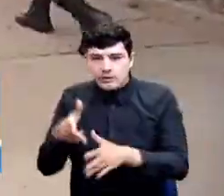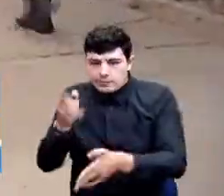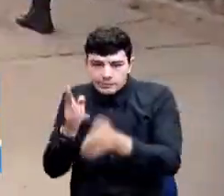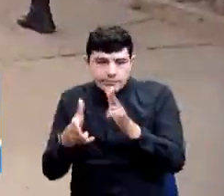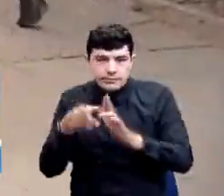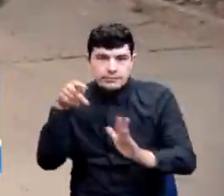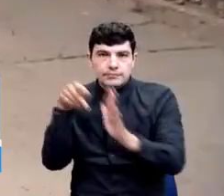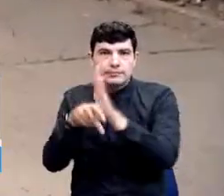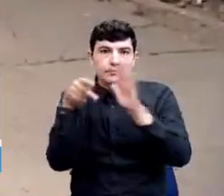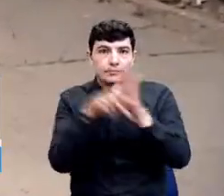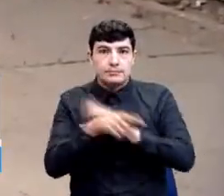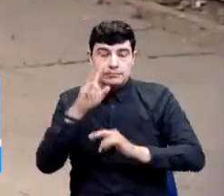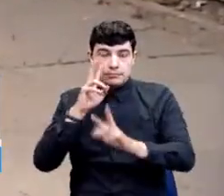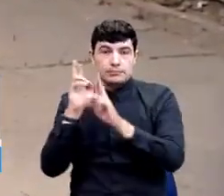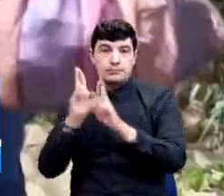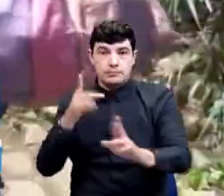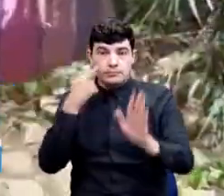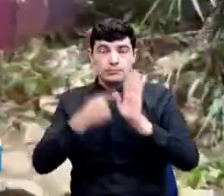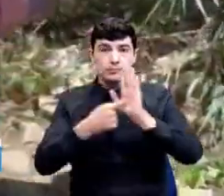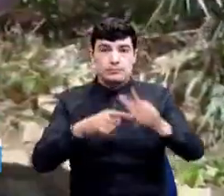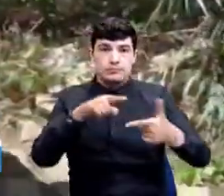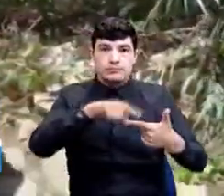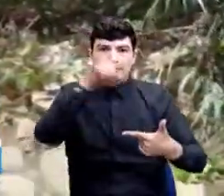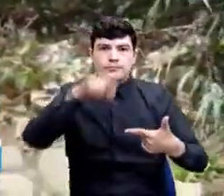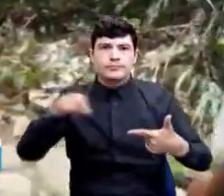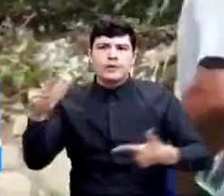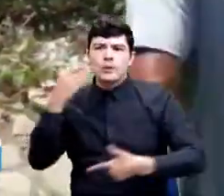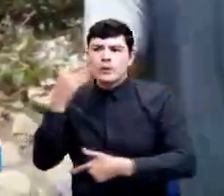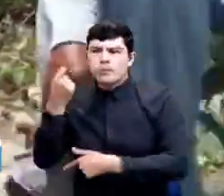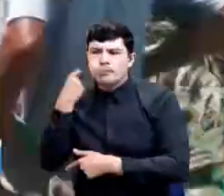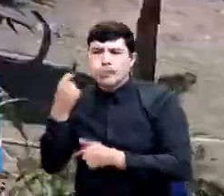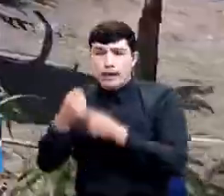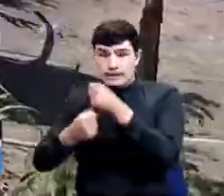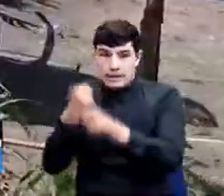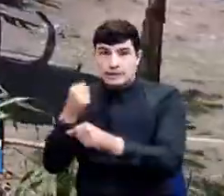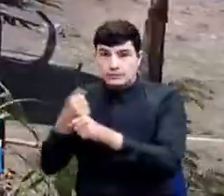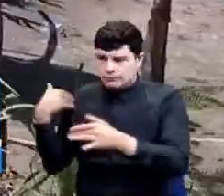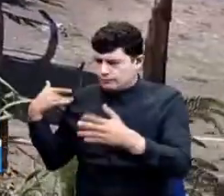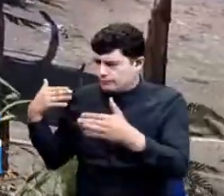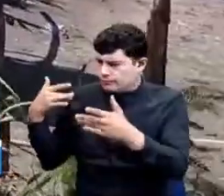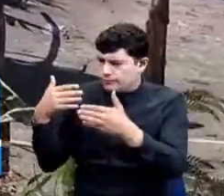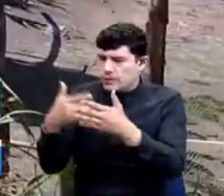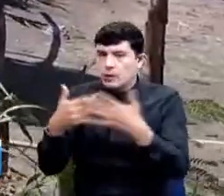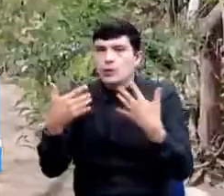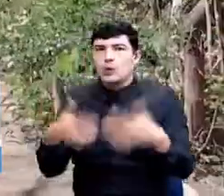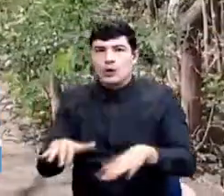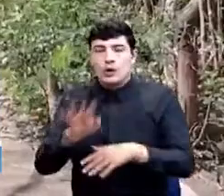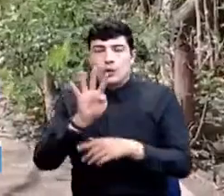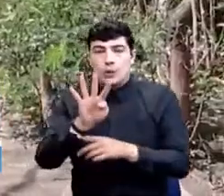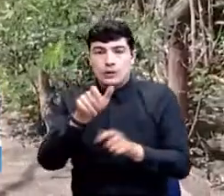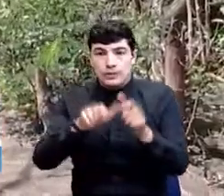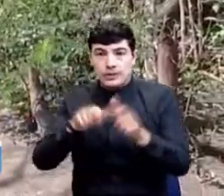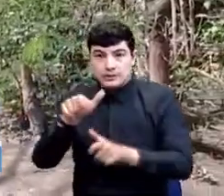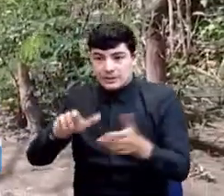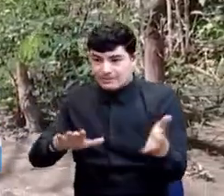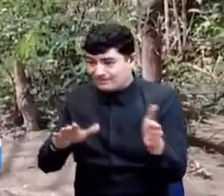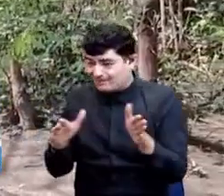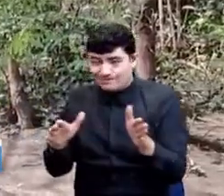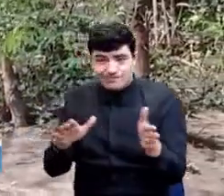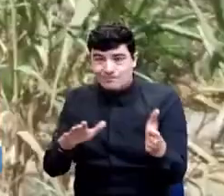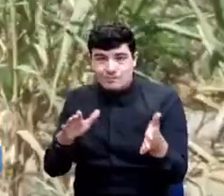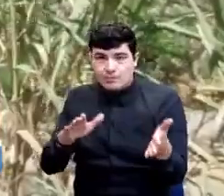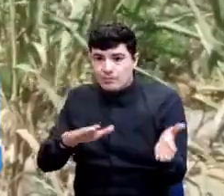así lo demuestran las estadísticas se puede ser Durante este año se han registrado cuatro homicidios más